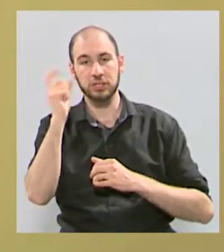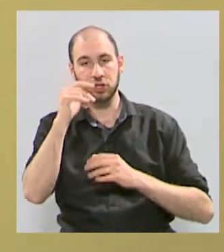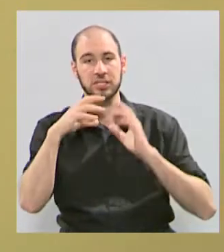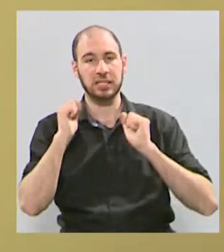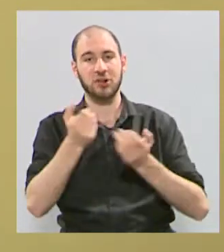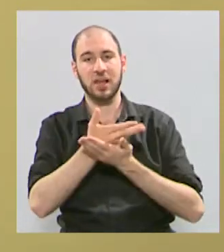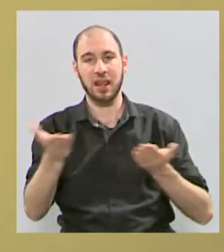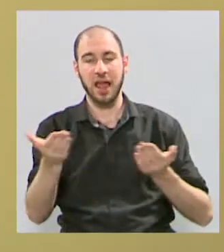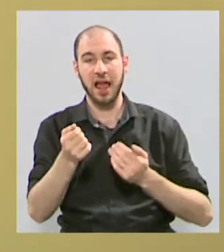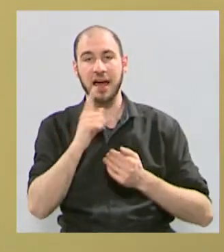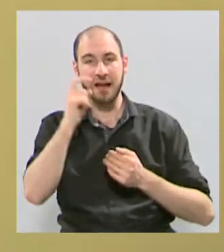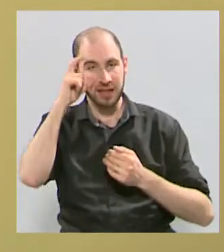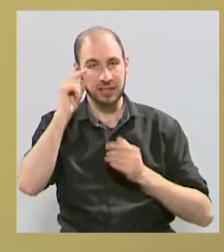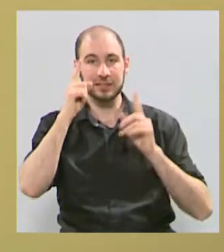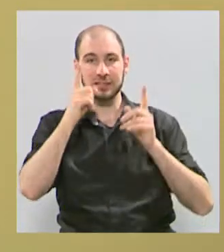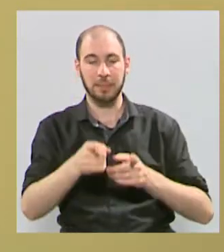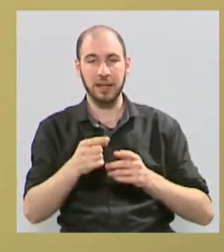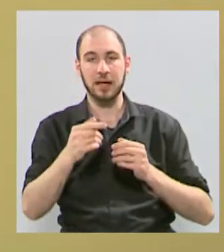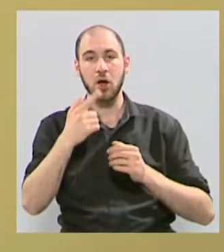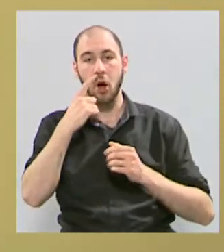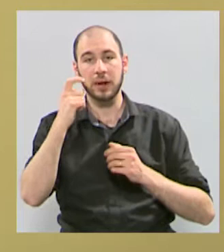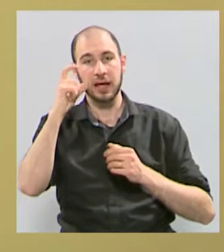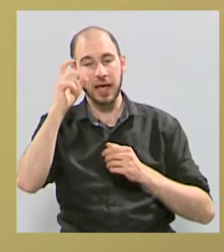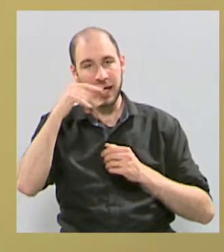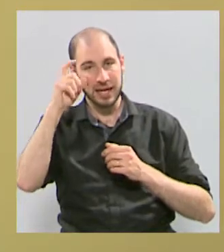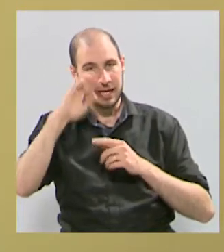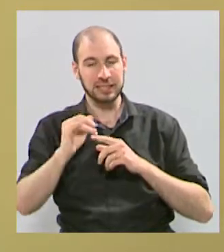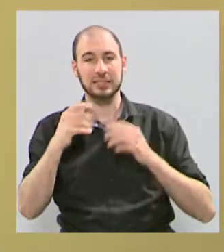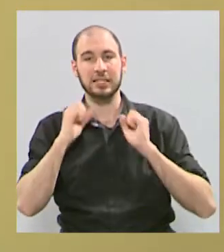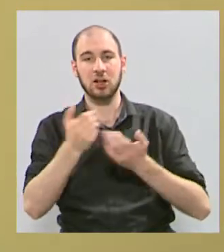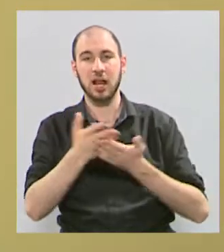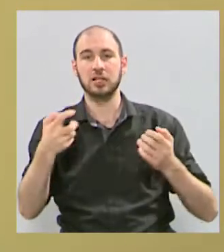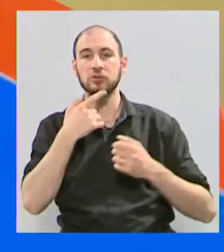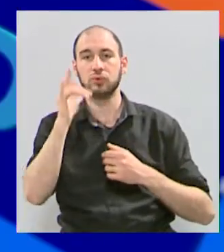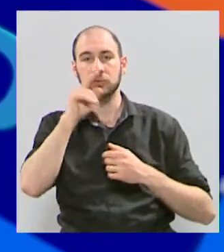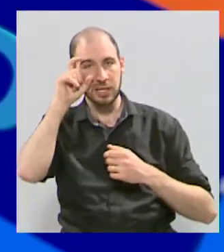secretario general de ATE, y también de Sebastián Enríquez, el secretario general del SUTE.